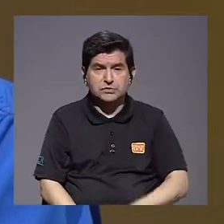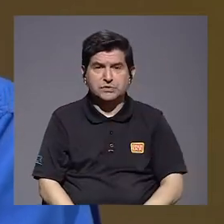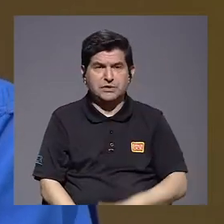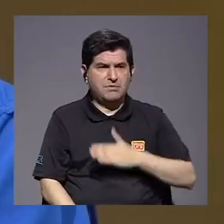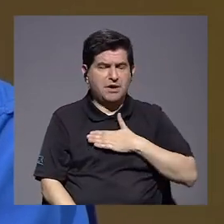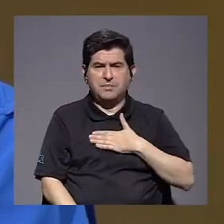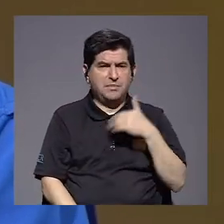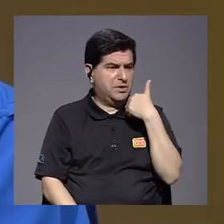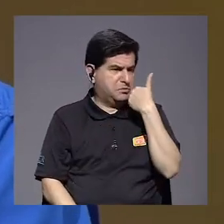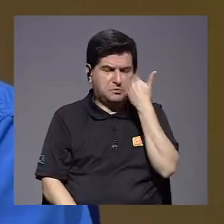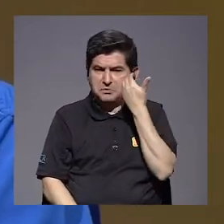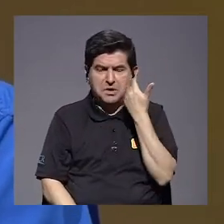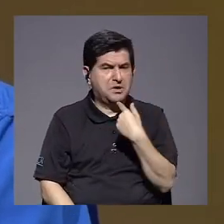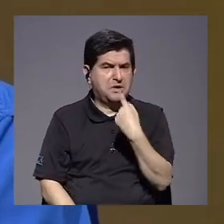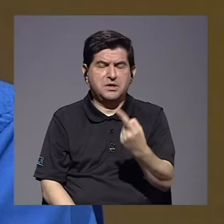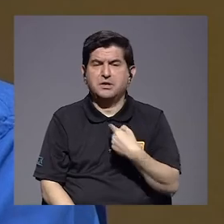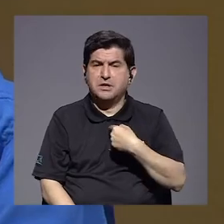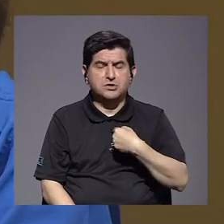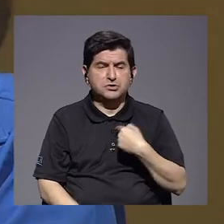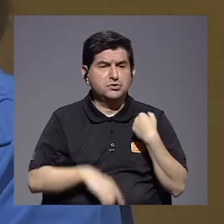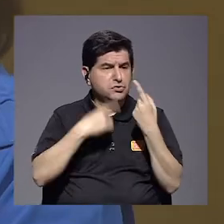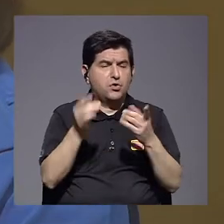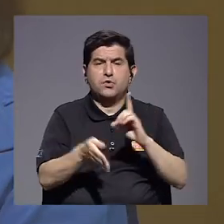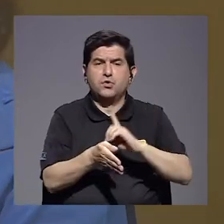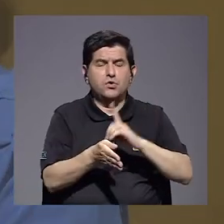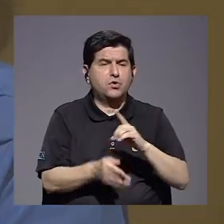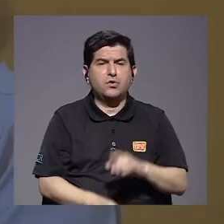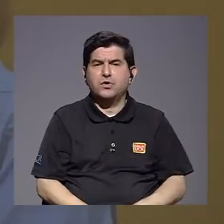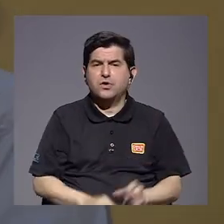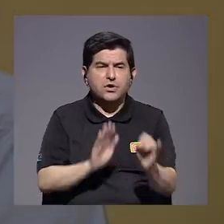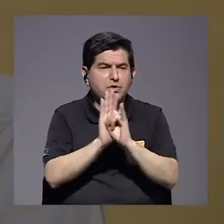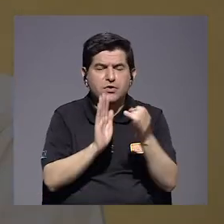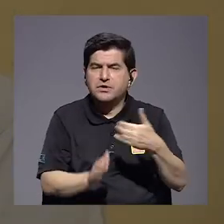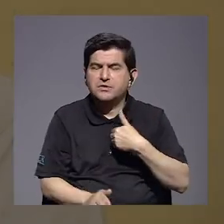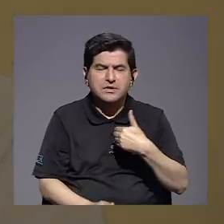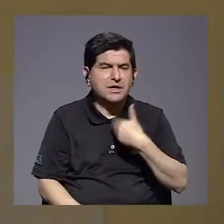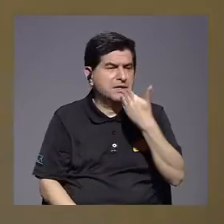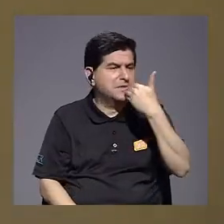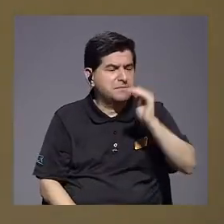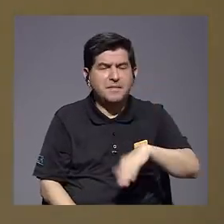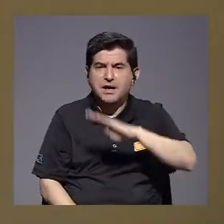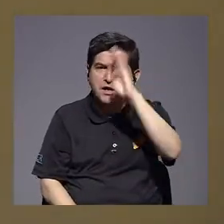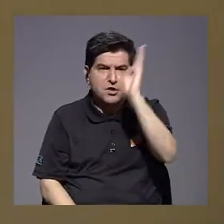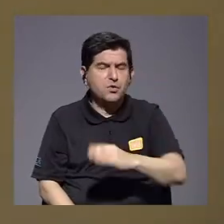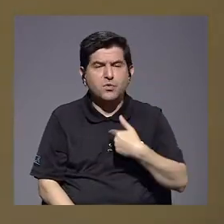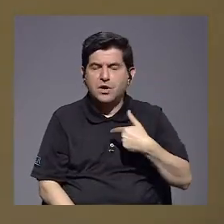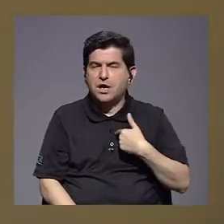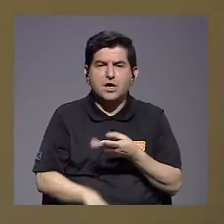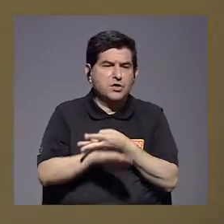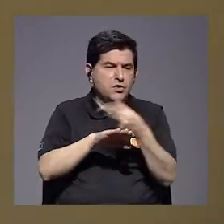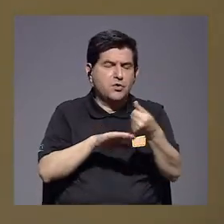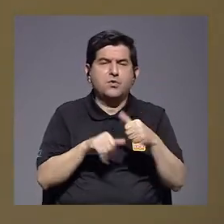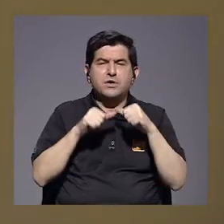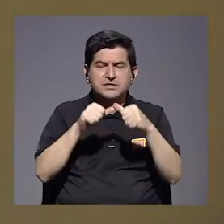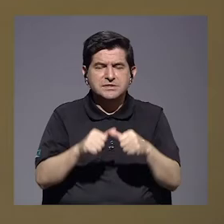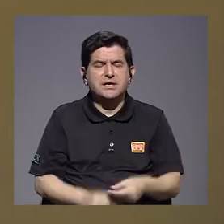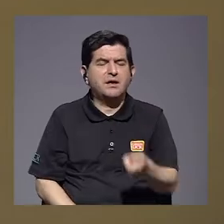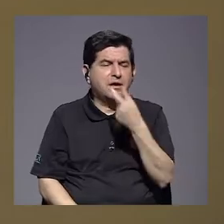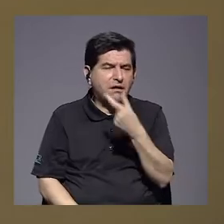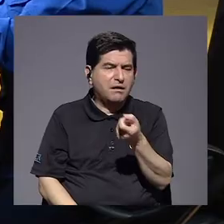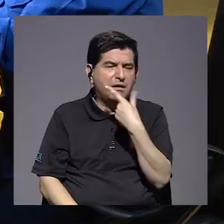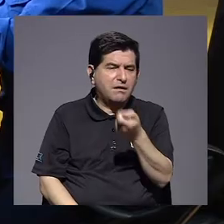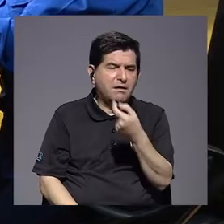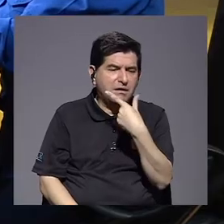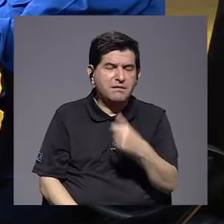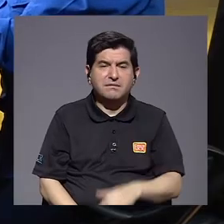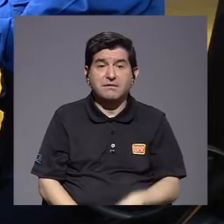a mí no me da pena decirlo, si yo no voy al médico y no identifico qué es lo que tengo mal, nunca me voy a curar y siempre voy a tener que estar tomando pastillas.